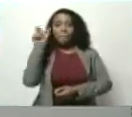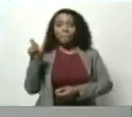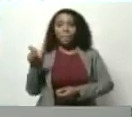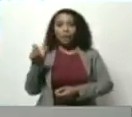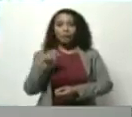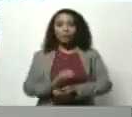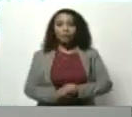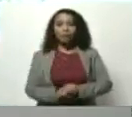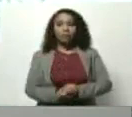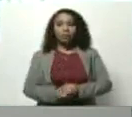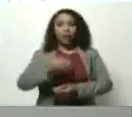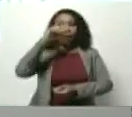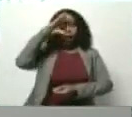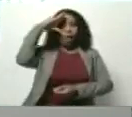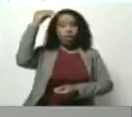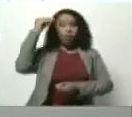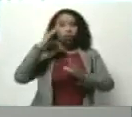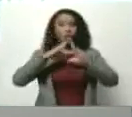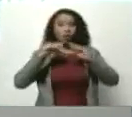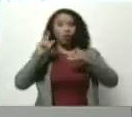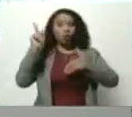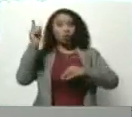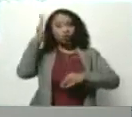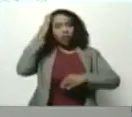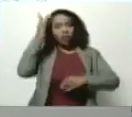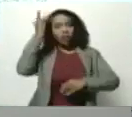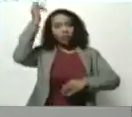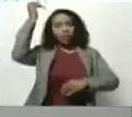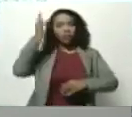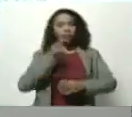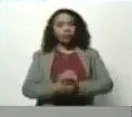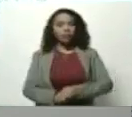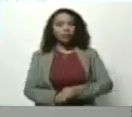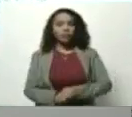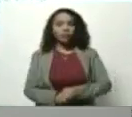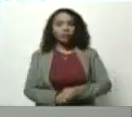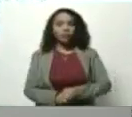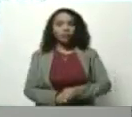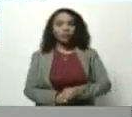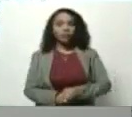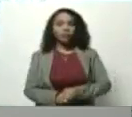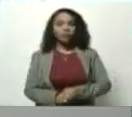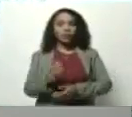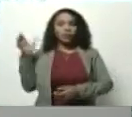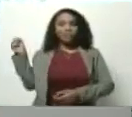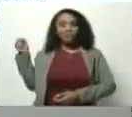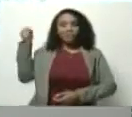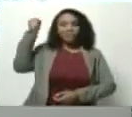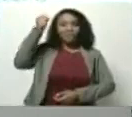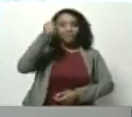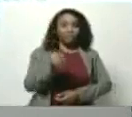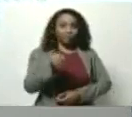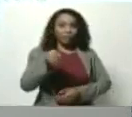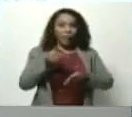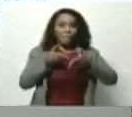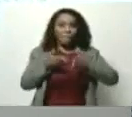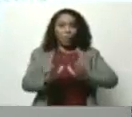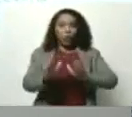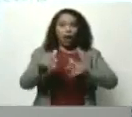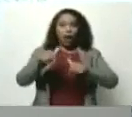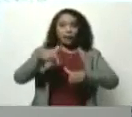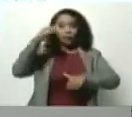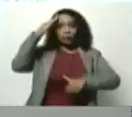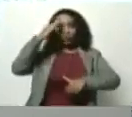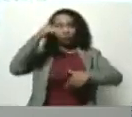dios en toda su sabiduría que trabajo al comandante hugo chávez